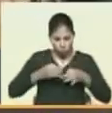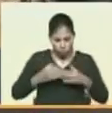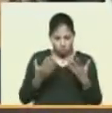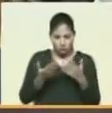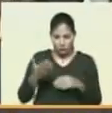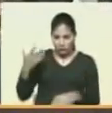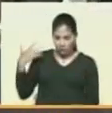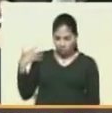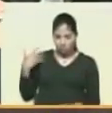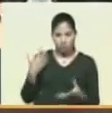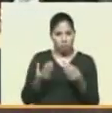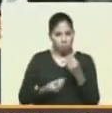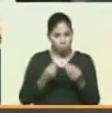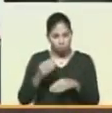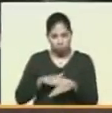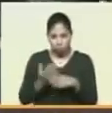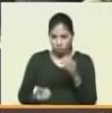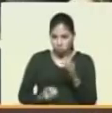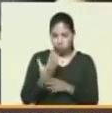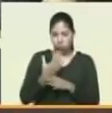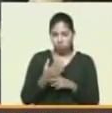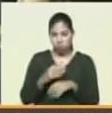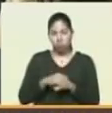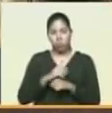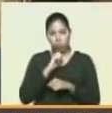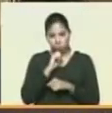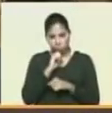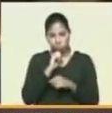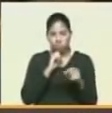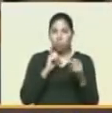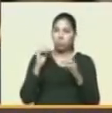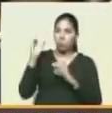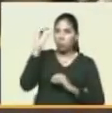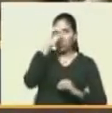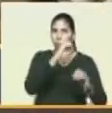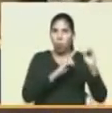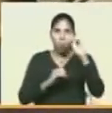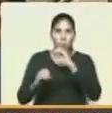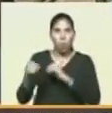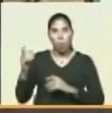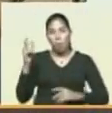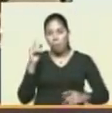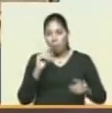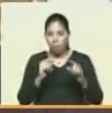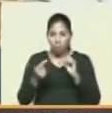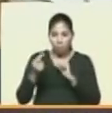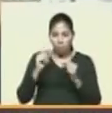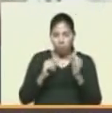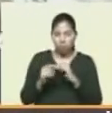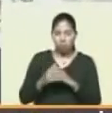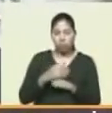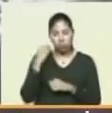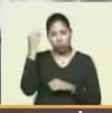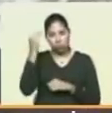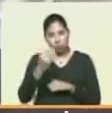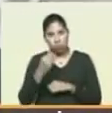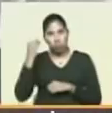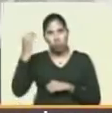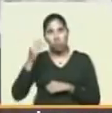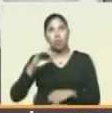nuestro proyecto y que nos obligan también a traer aquellos recuerdos que en el marco de la